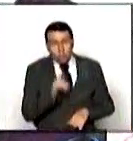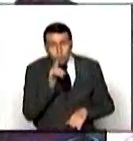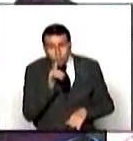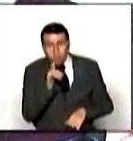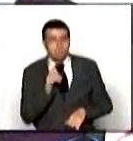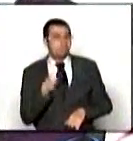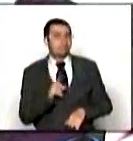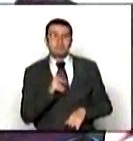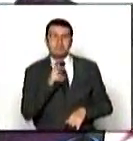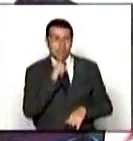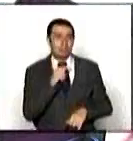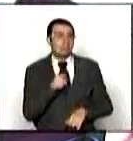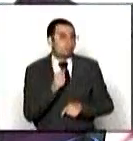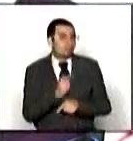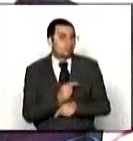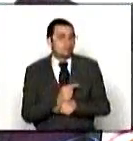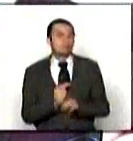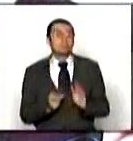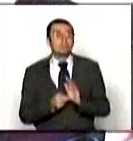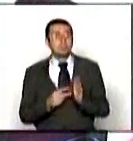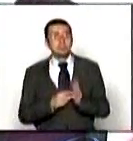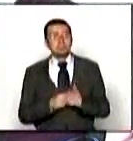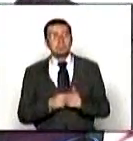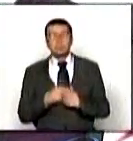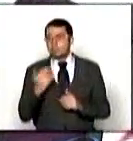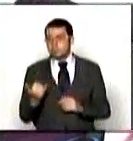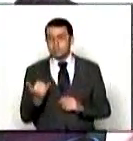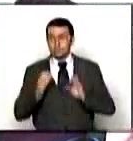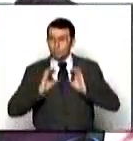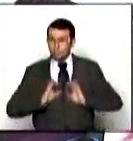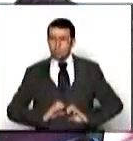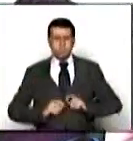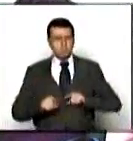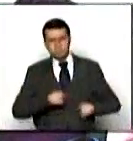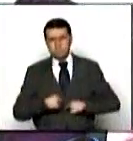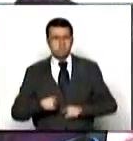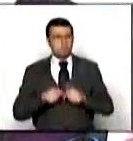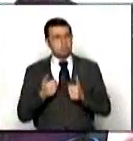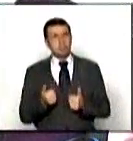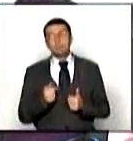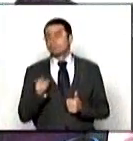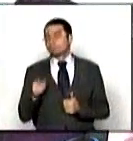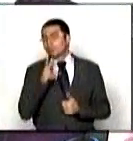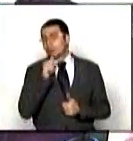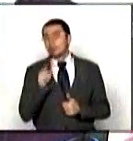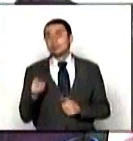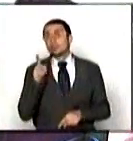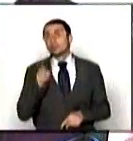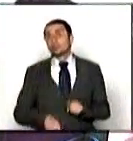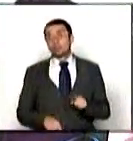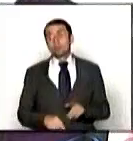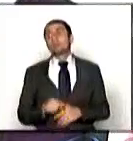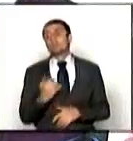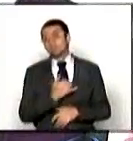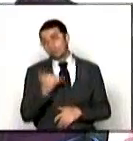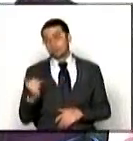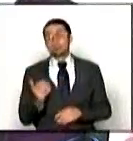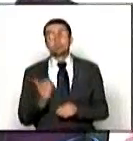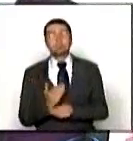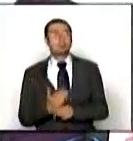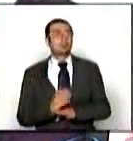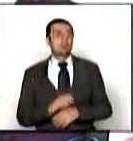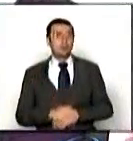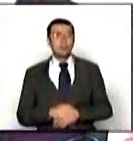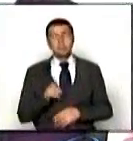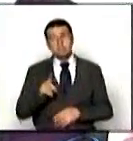nuestras células y eso hace que nuestro sistema inmune se vuelva incompetente y no pueda responder de una manera adecuada ante los virus y ante las infecciones. Entonces,